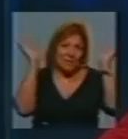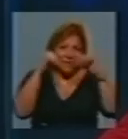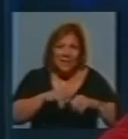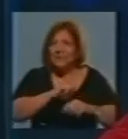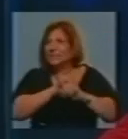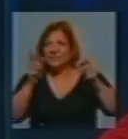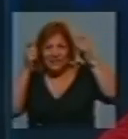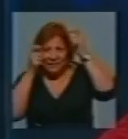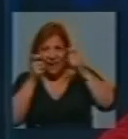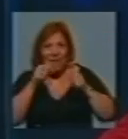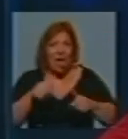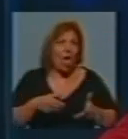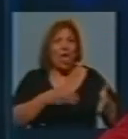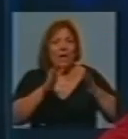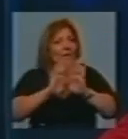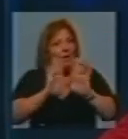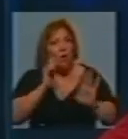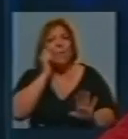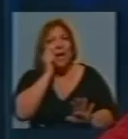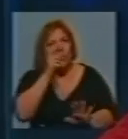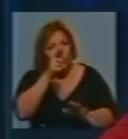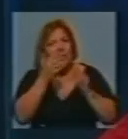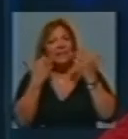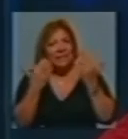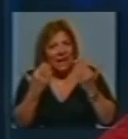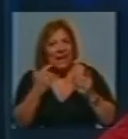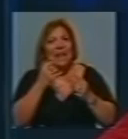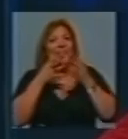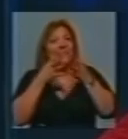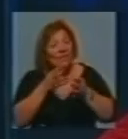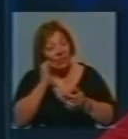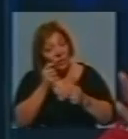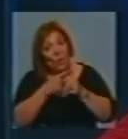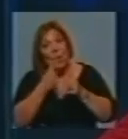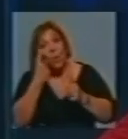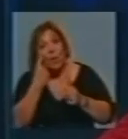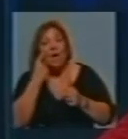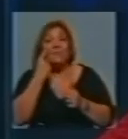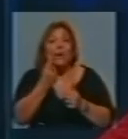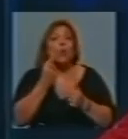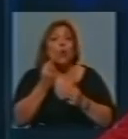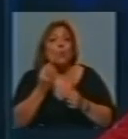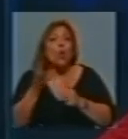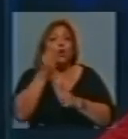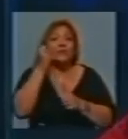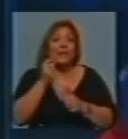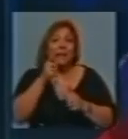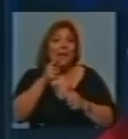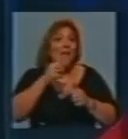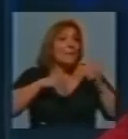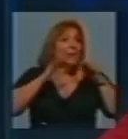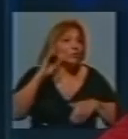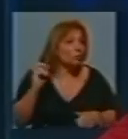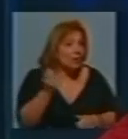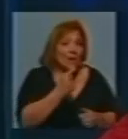Chávez está a la deriva. Yo creo que Maduro tiene por delante algunos desafíos, uno de ellos es ver cómo puede conseguir consensos, cómo puede